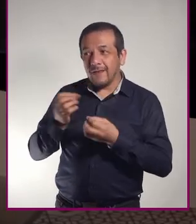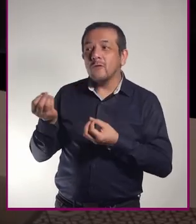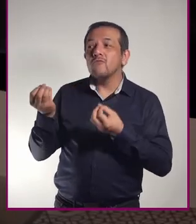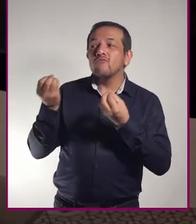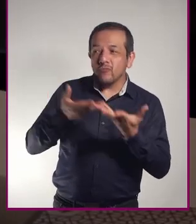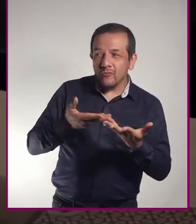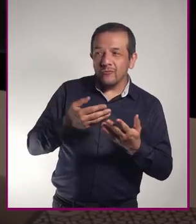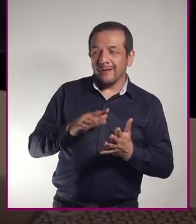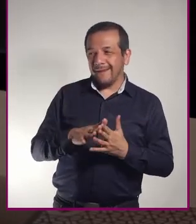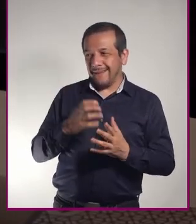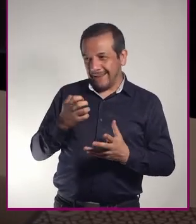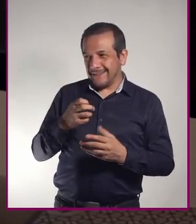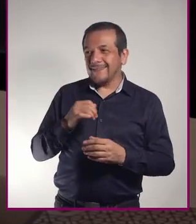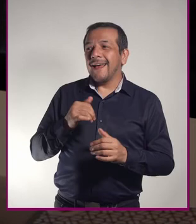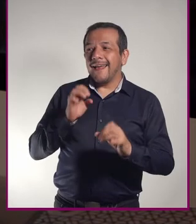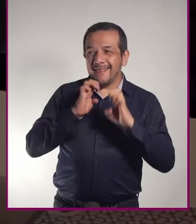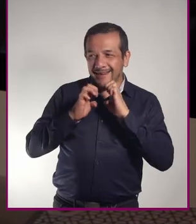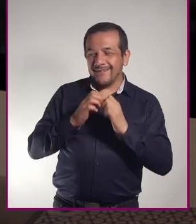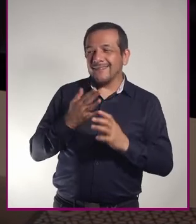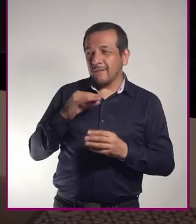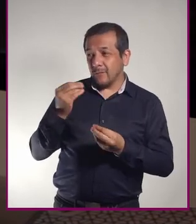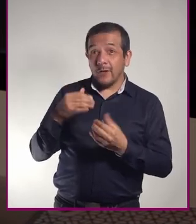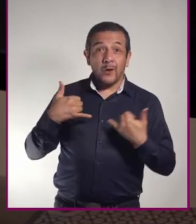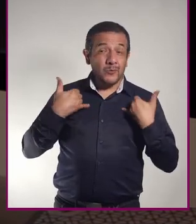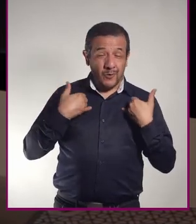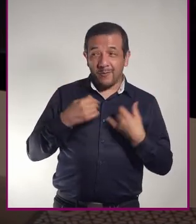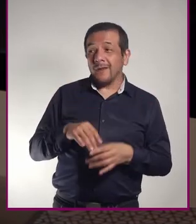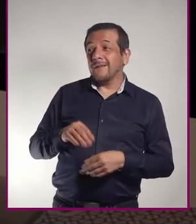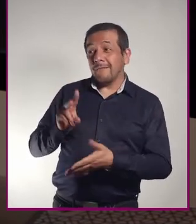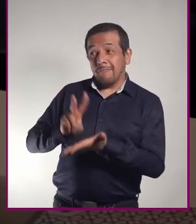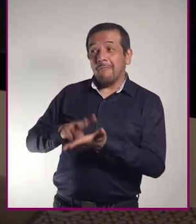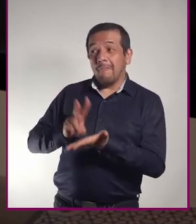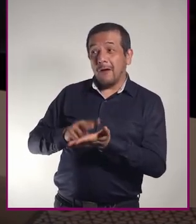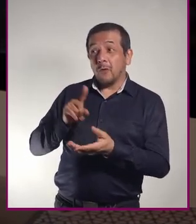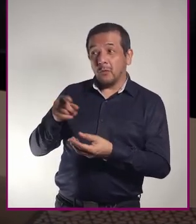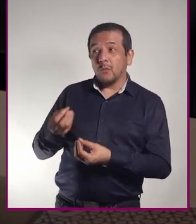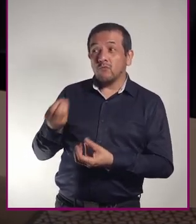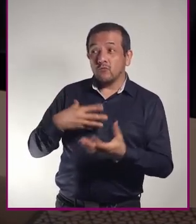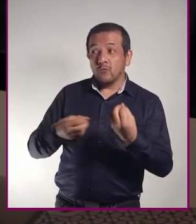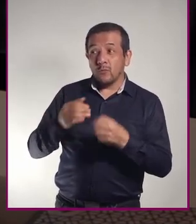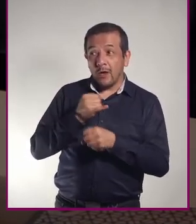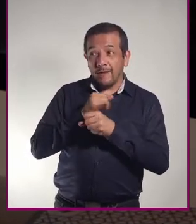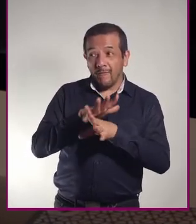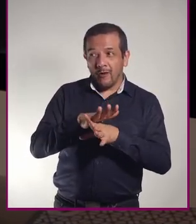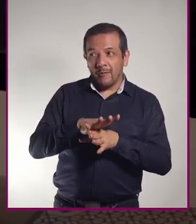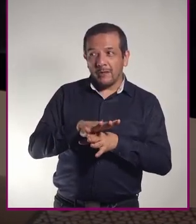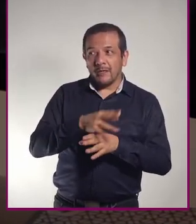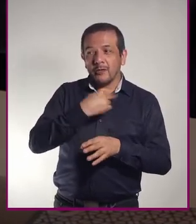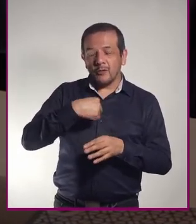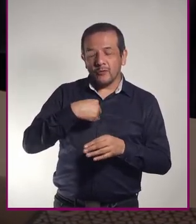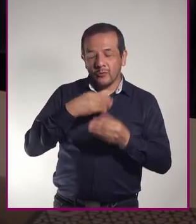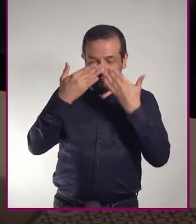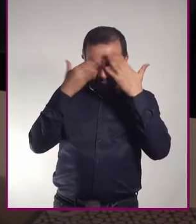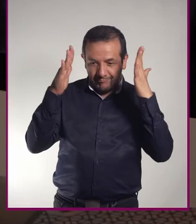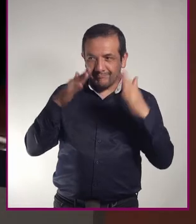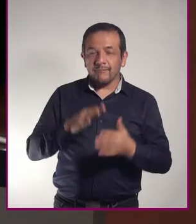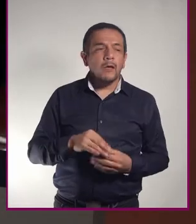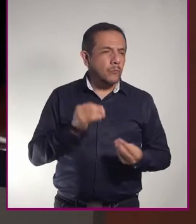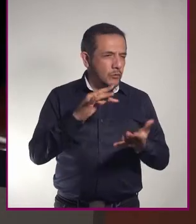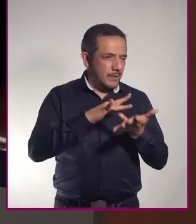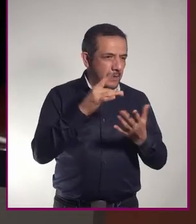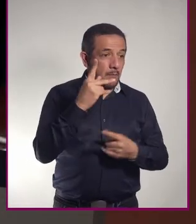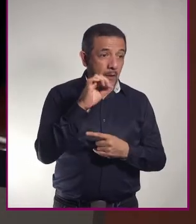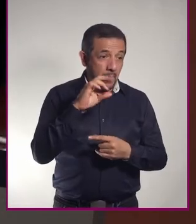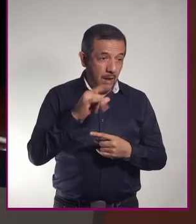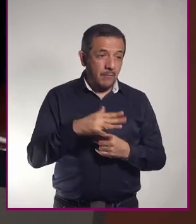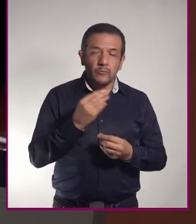a este programa. Estoy segura que los jóvenes lo van a apreciar mucho porque nos deja mucha información que nos enriquece. Gracias,